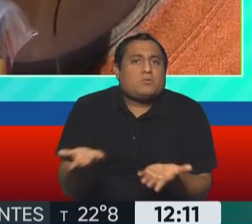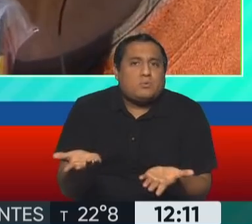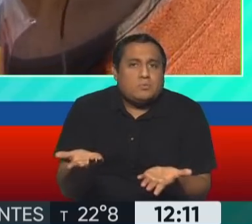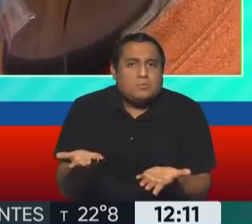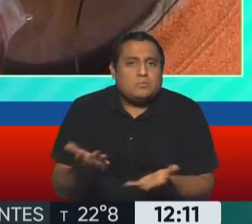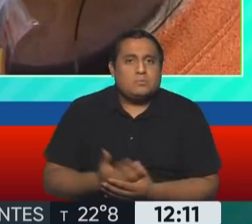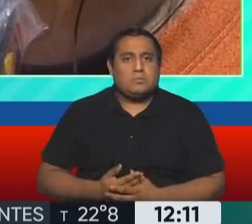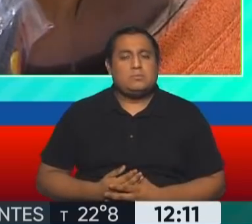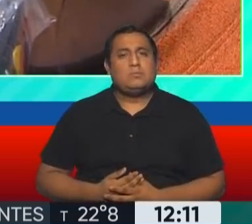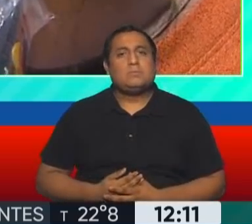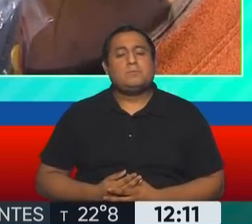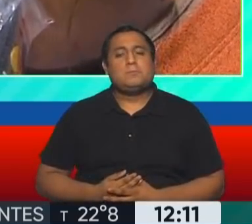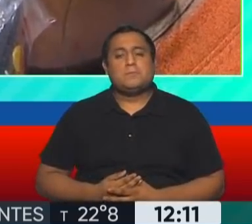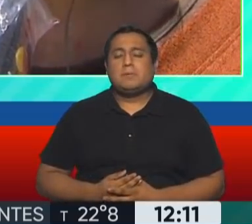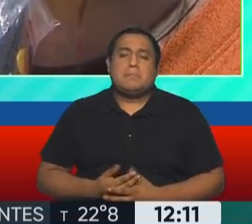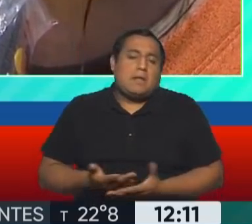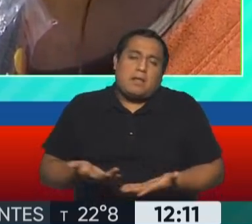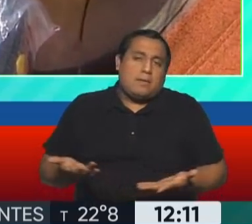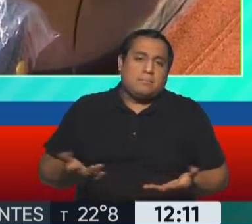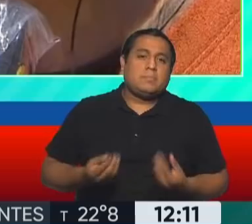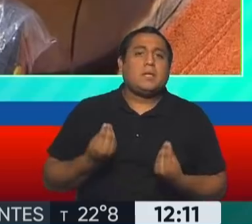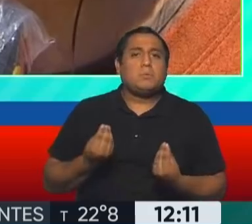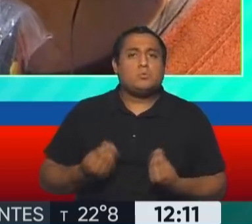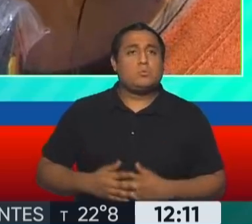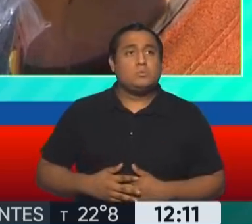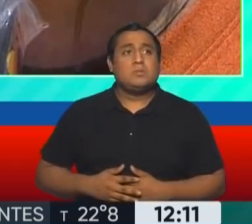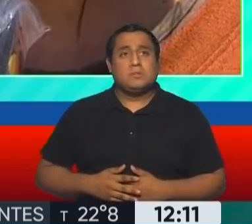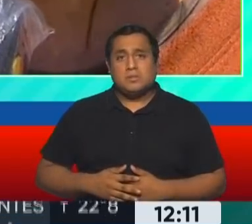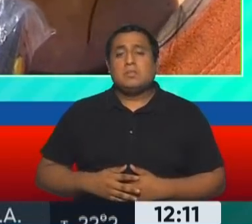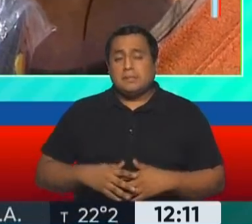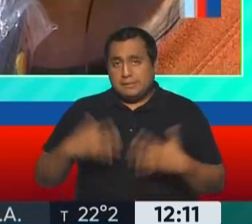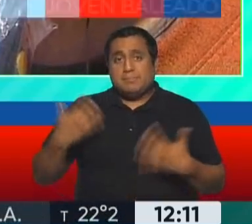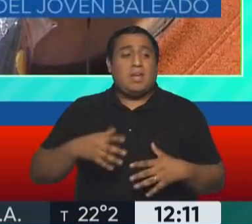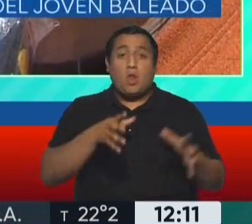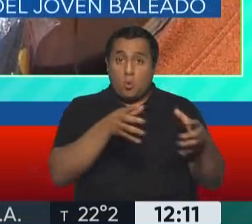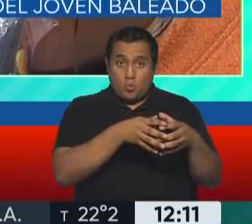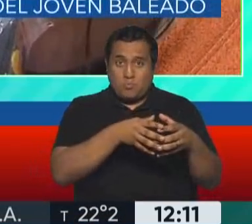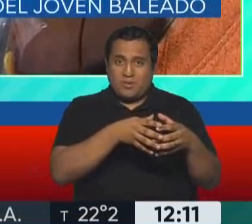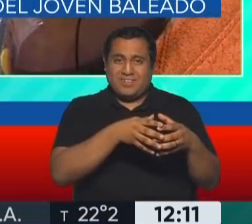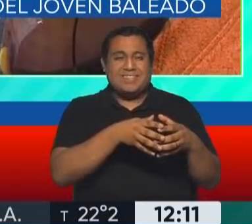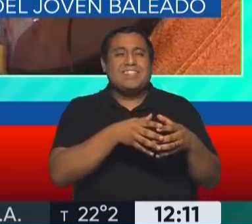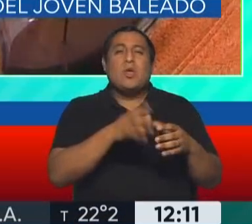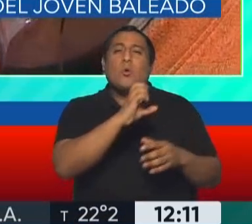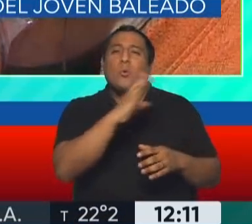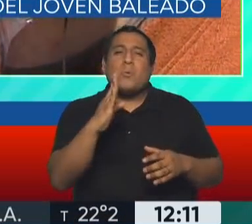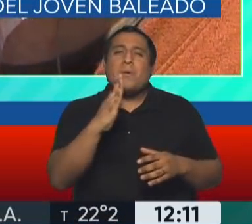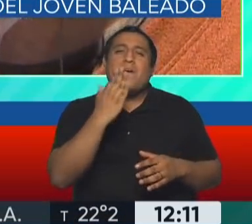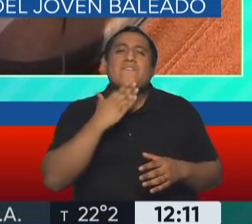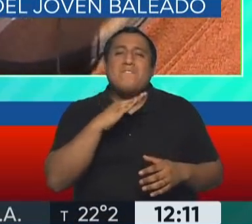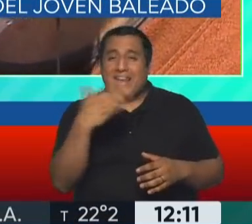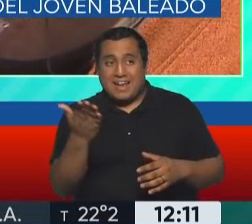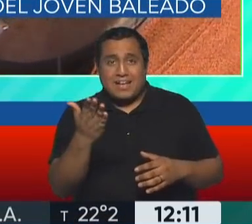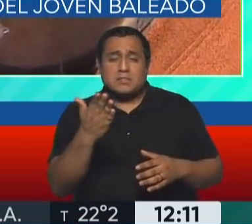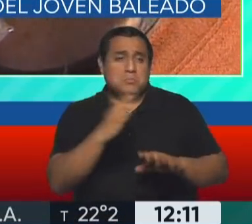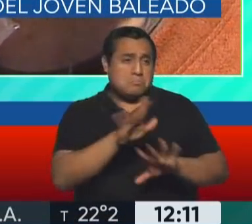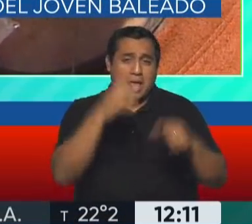realmente? Sí. Nada, lo que pasó es lo siguiente. Salieron de entrenar, del club de Barracas, pararon a